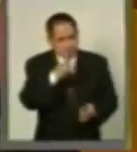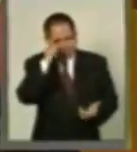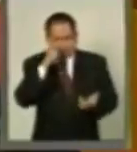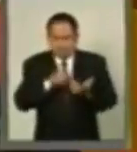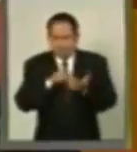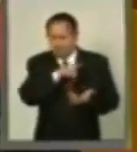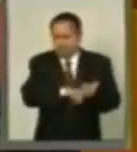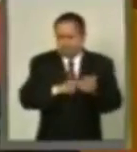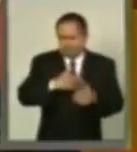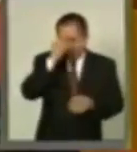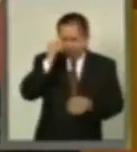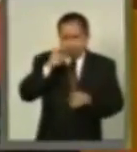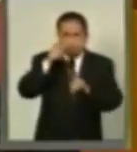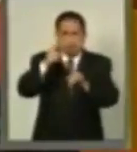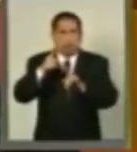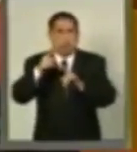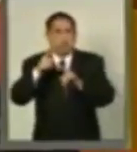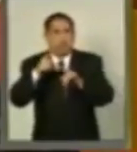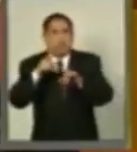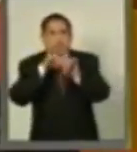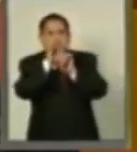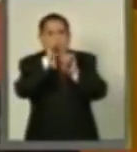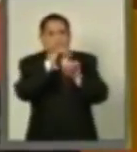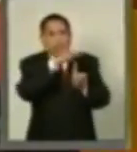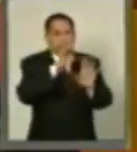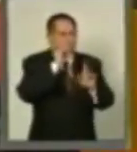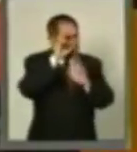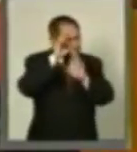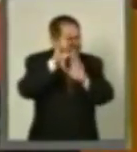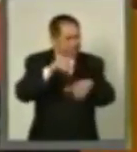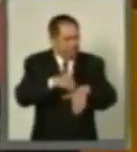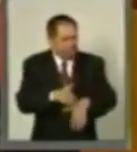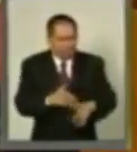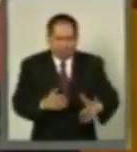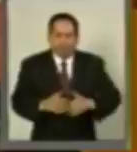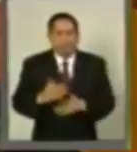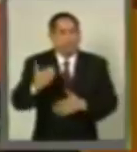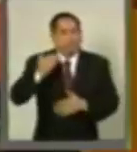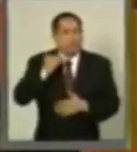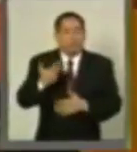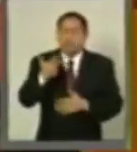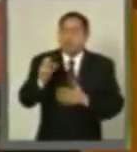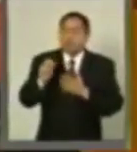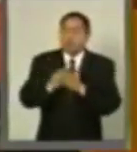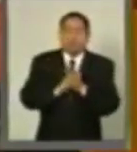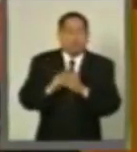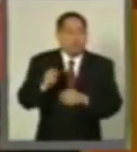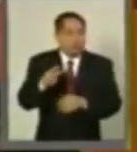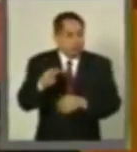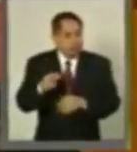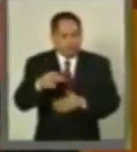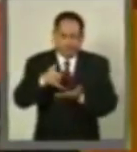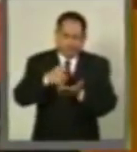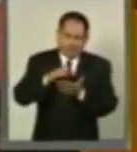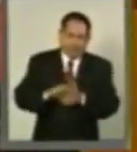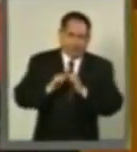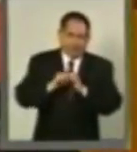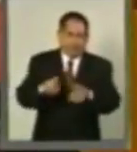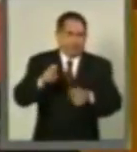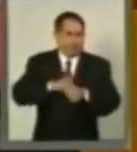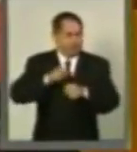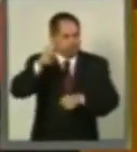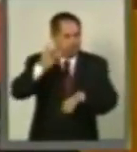en la lista de los buleadores del gobierno. El pasado 8 de noviembre fue publicado un documento del